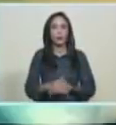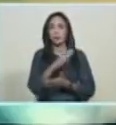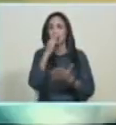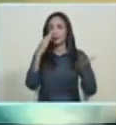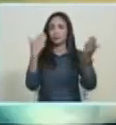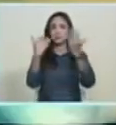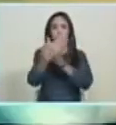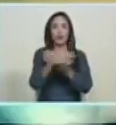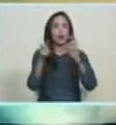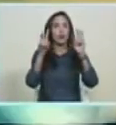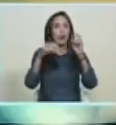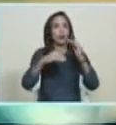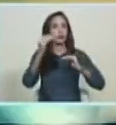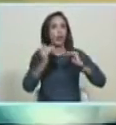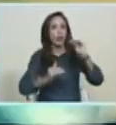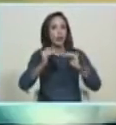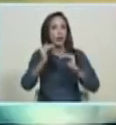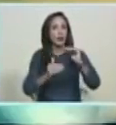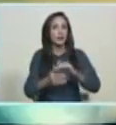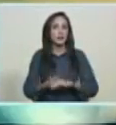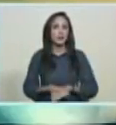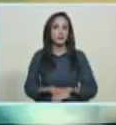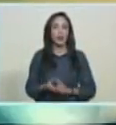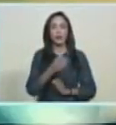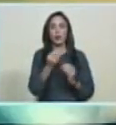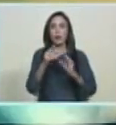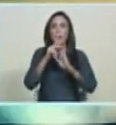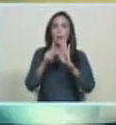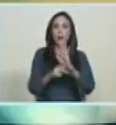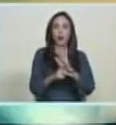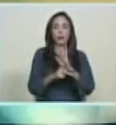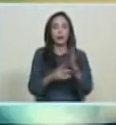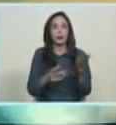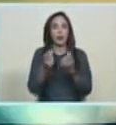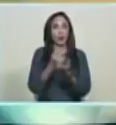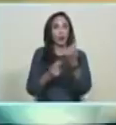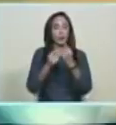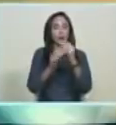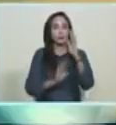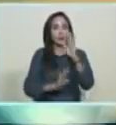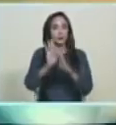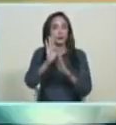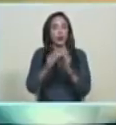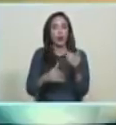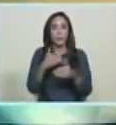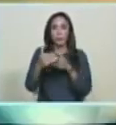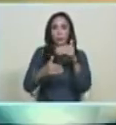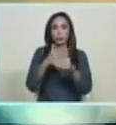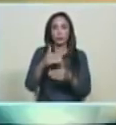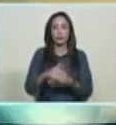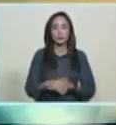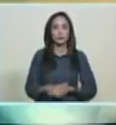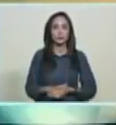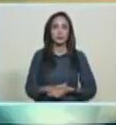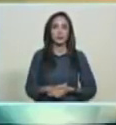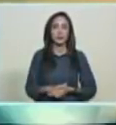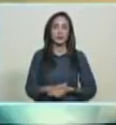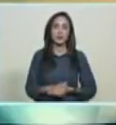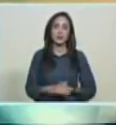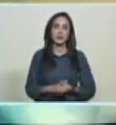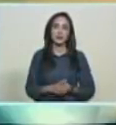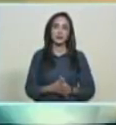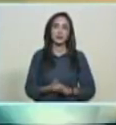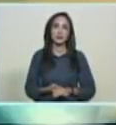siempre los nuevos equilibrios del programa de recuperación económica, crecimiento y prosperidad. He decidido